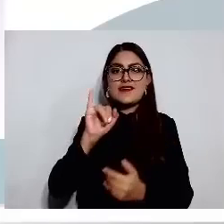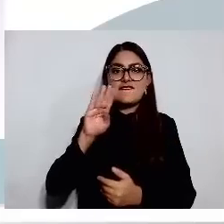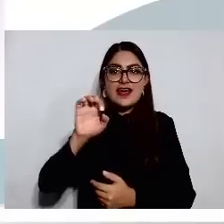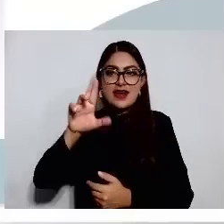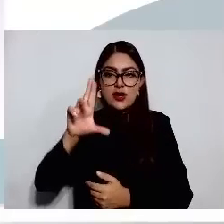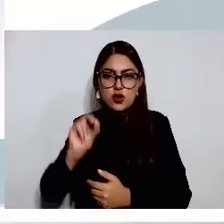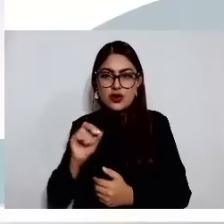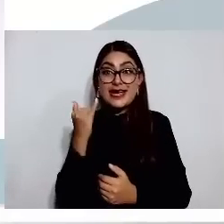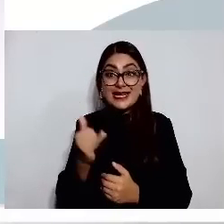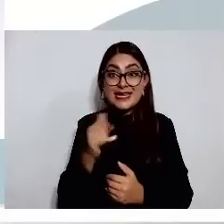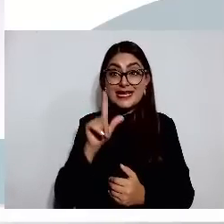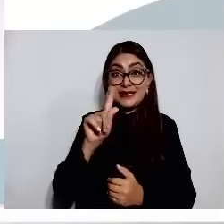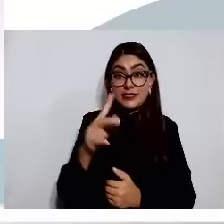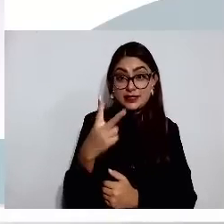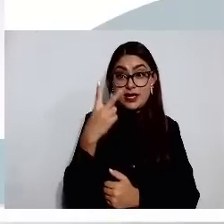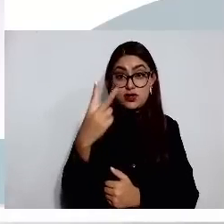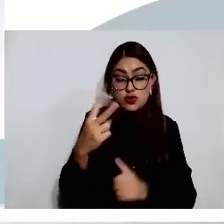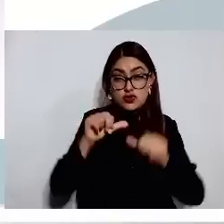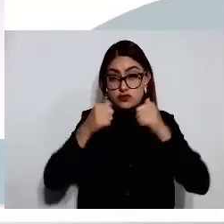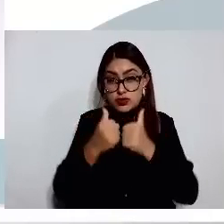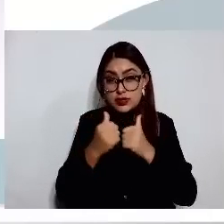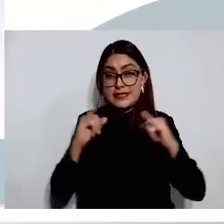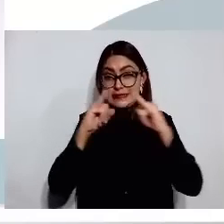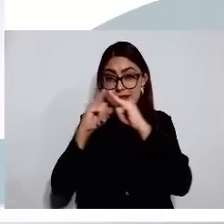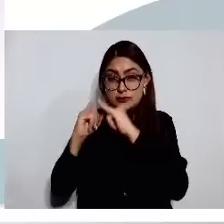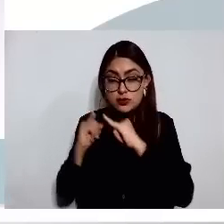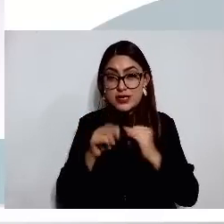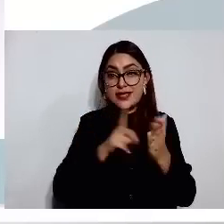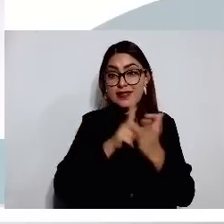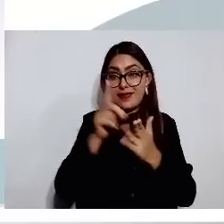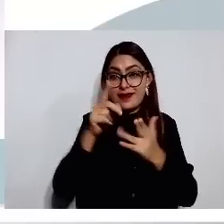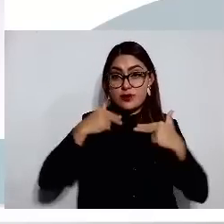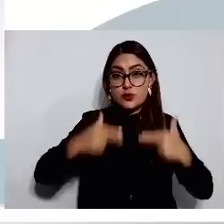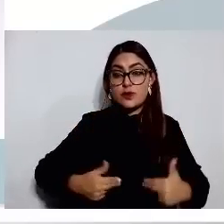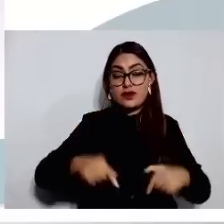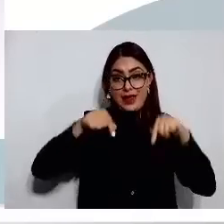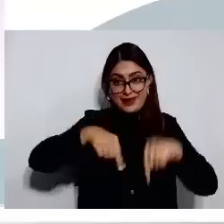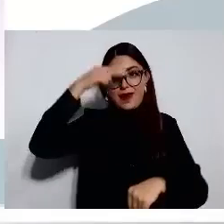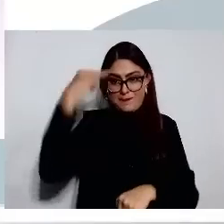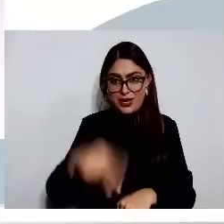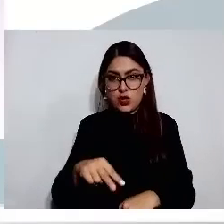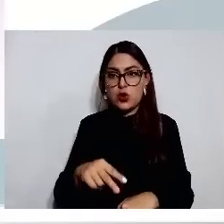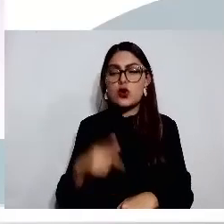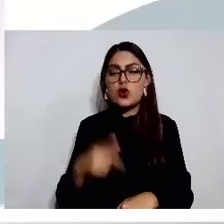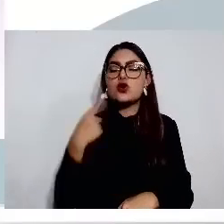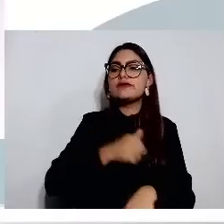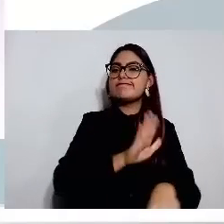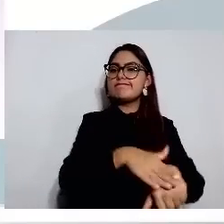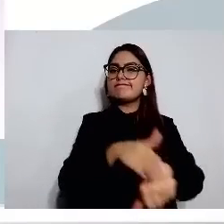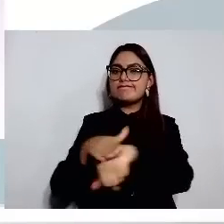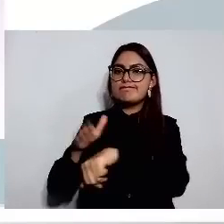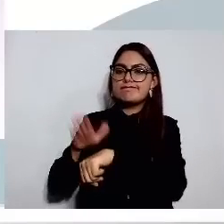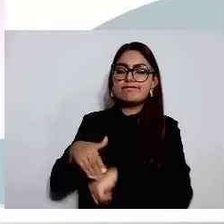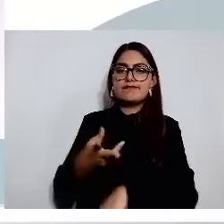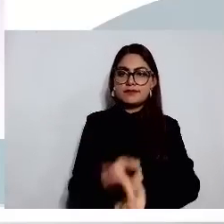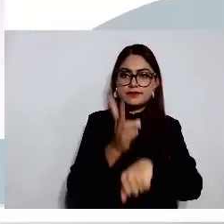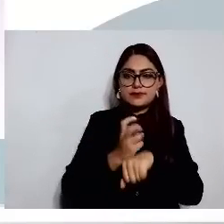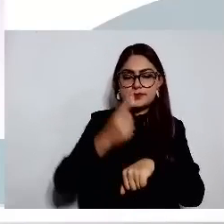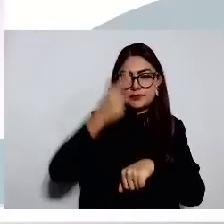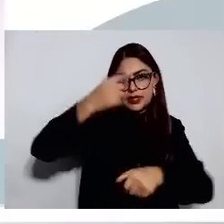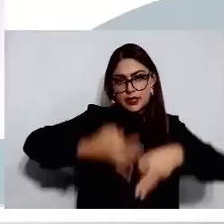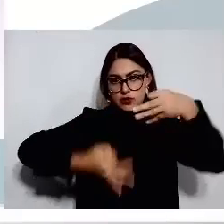derechos humanos en México, lanzando una invitación a que los poderes judiciales cumplieran con